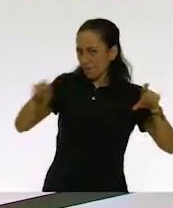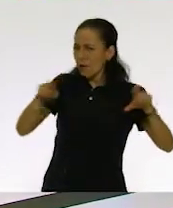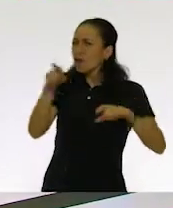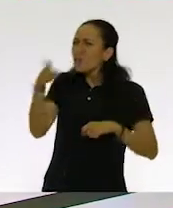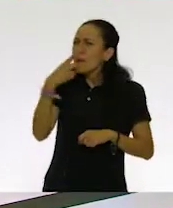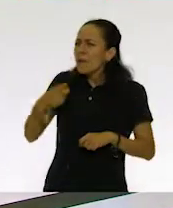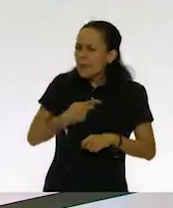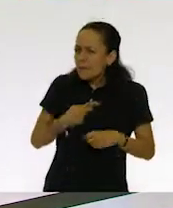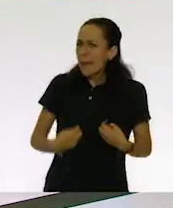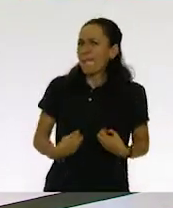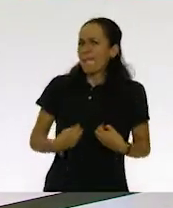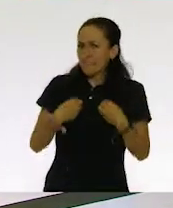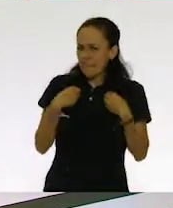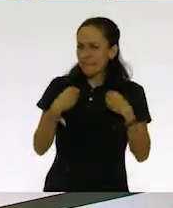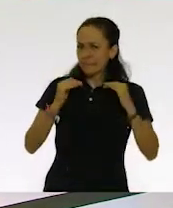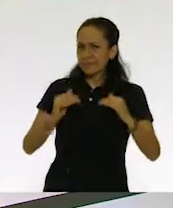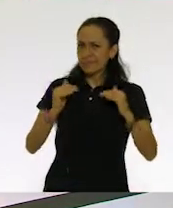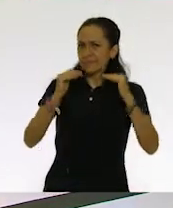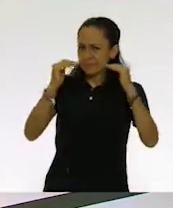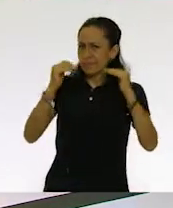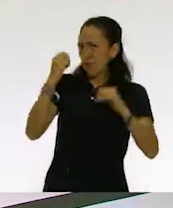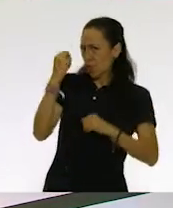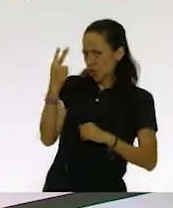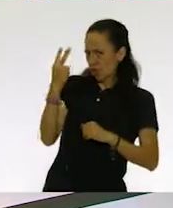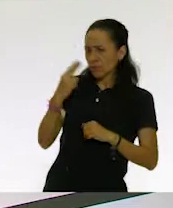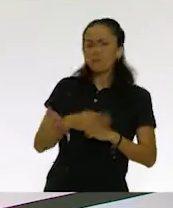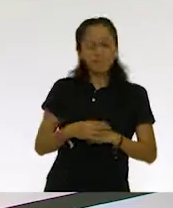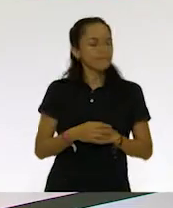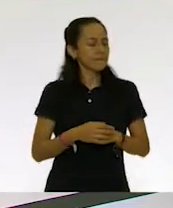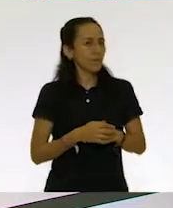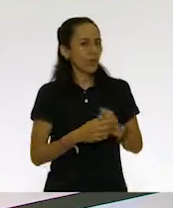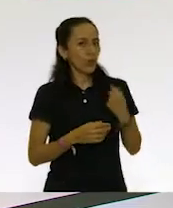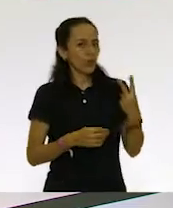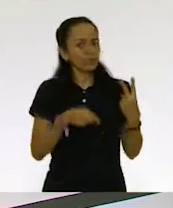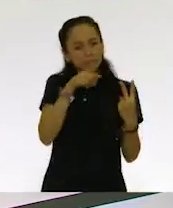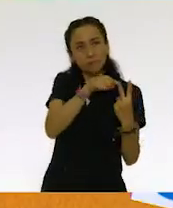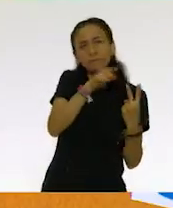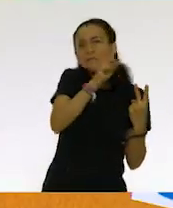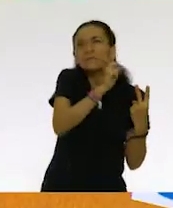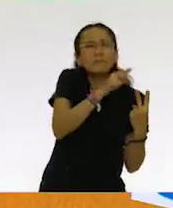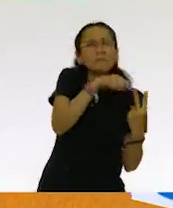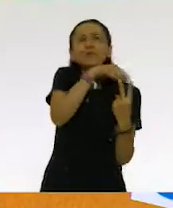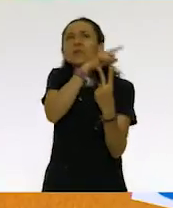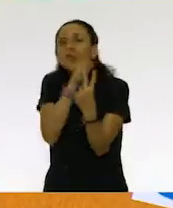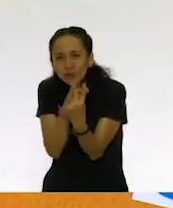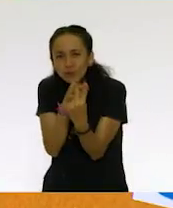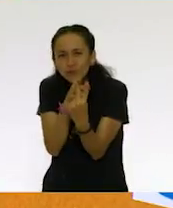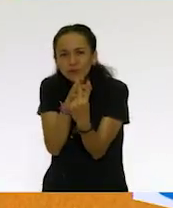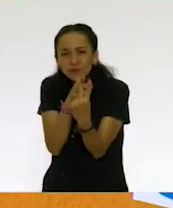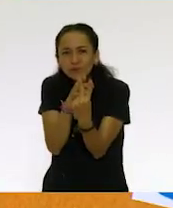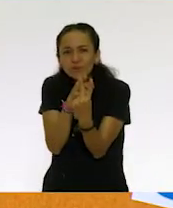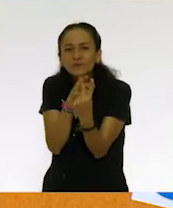piso 2. Entonces, vamos a ubicar el número 2. Tenemos aquí el 1 y aquí está el número 2, ahí vivo. ¿De